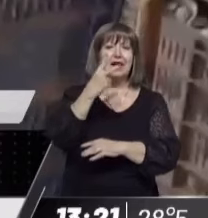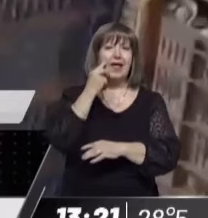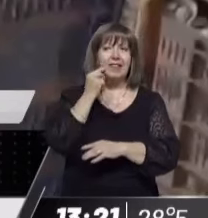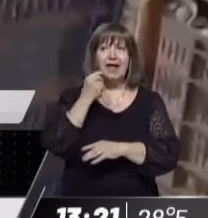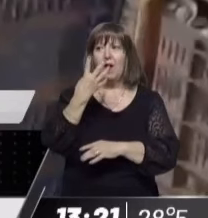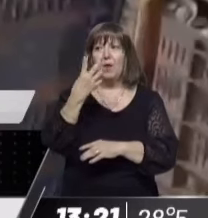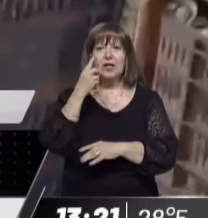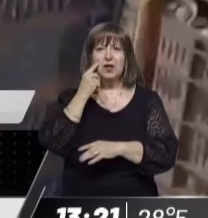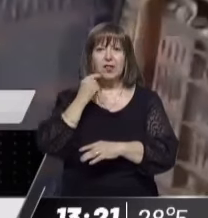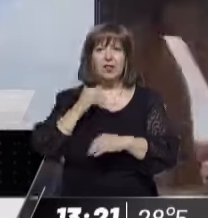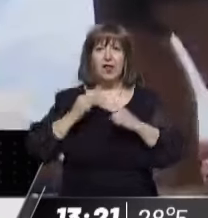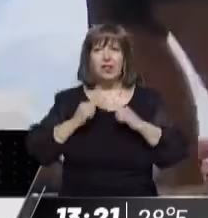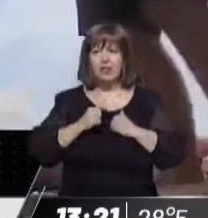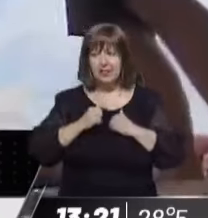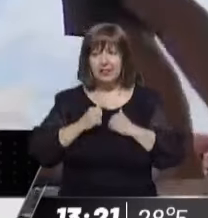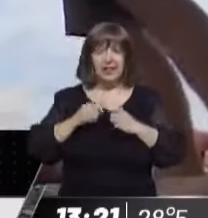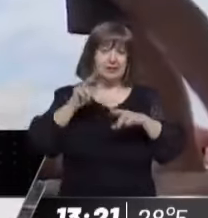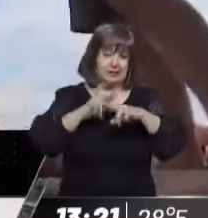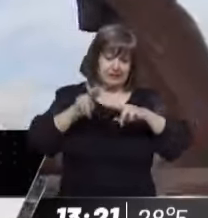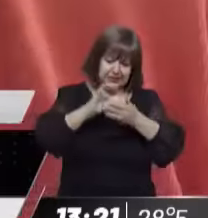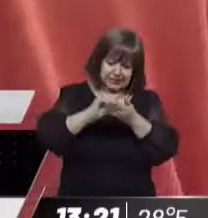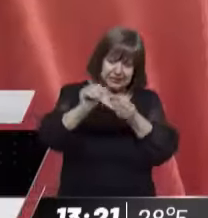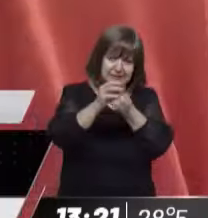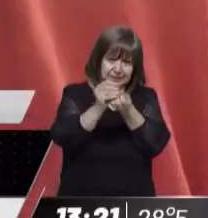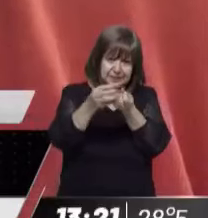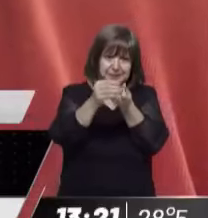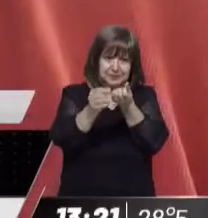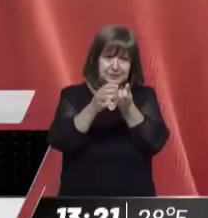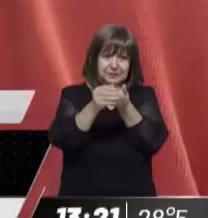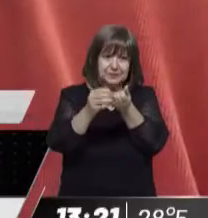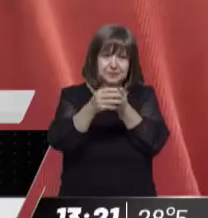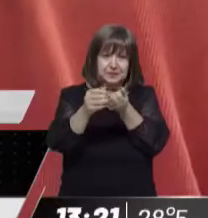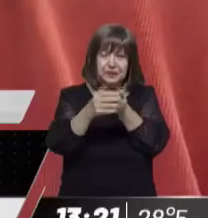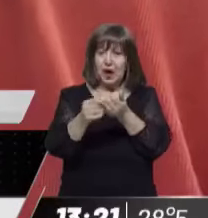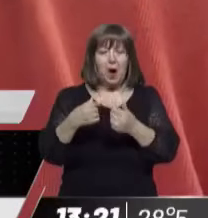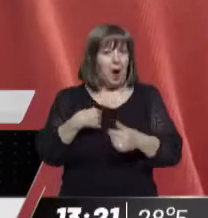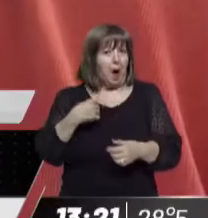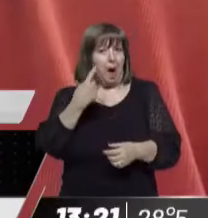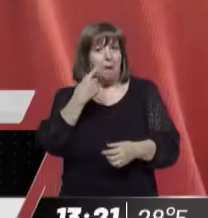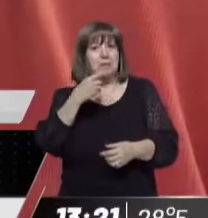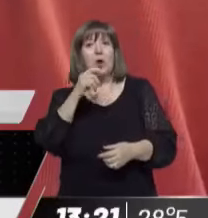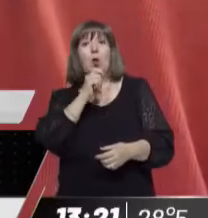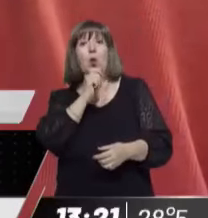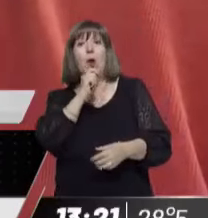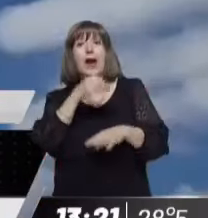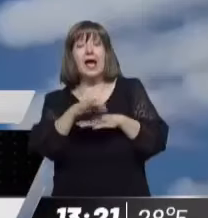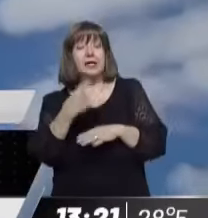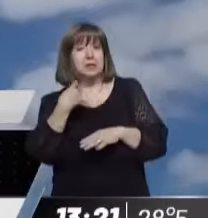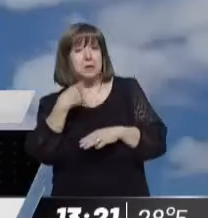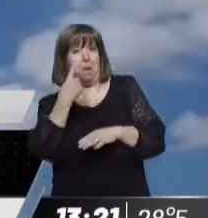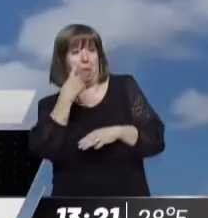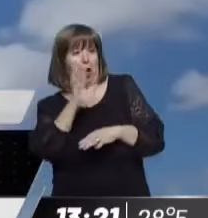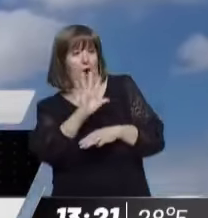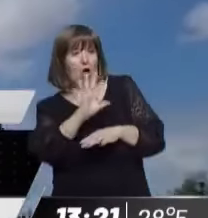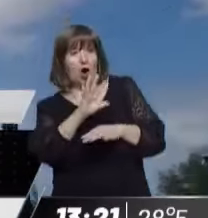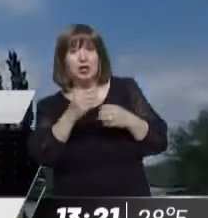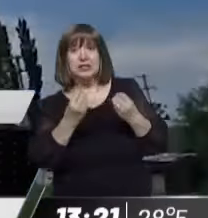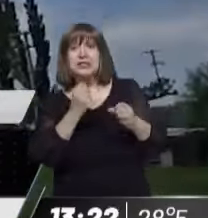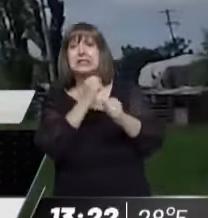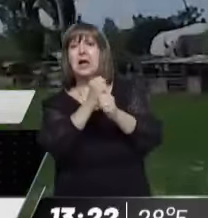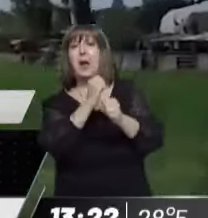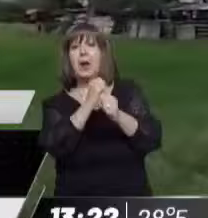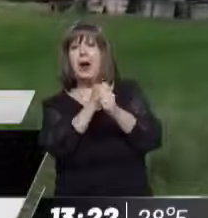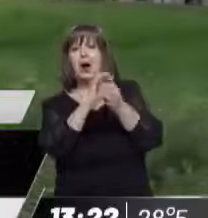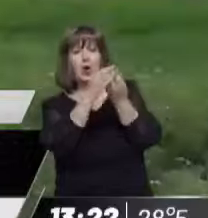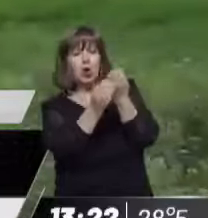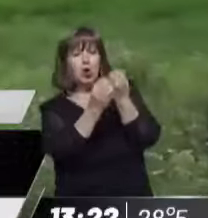de trabajo? Sí, 3-4 días. Los peladores de ajo, la verdad que yo no lo conocía y queríamos mostrárselo, una realidad que se da en